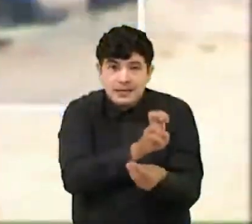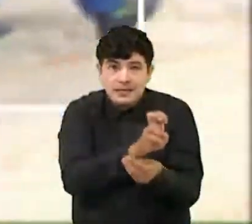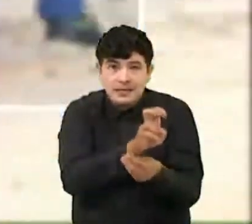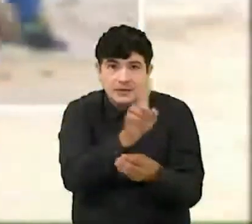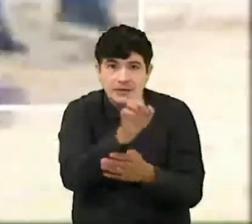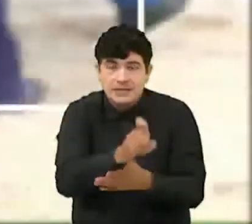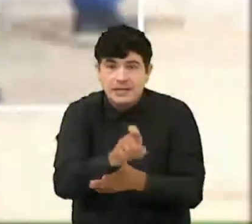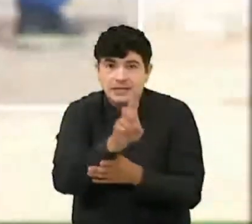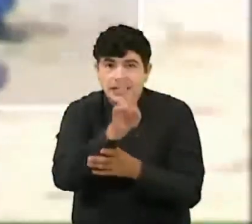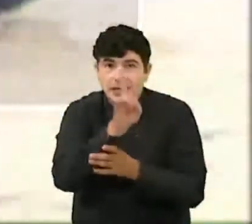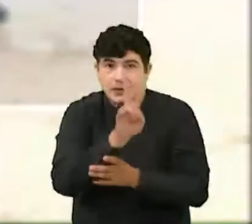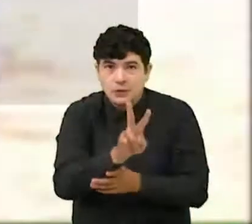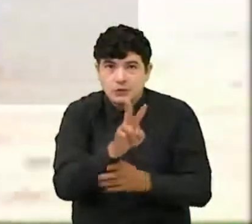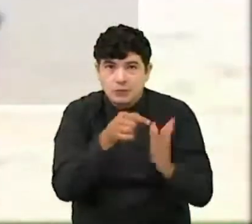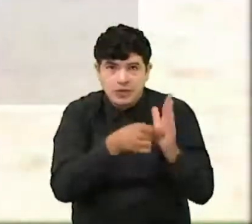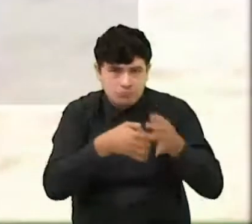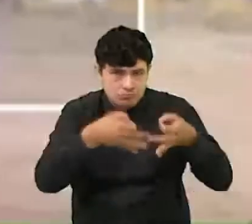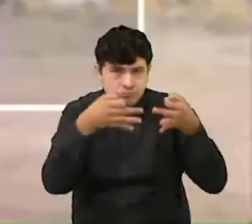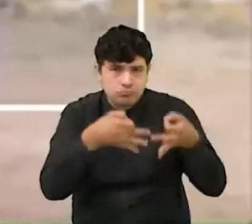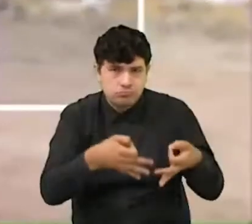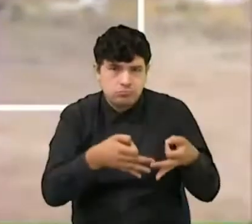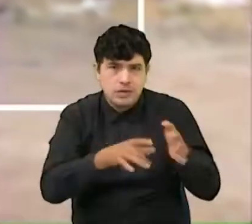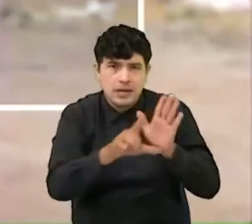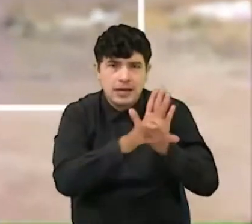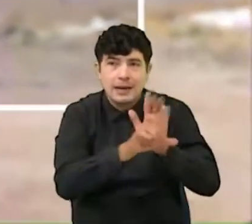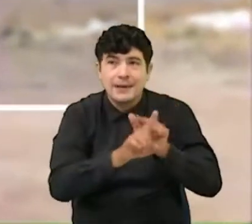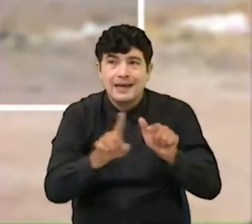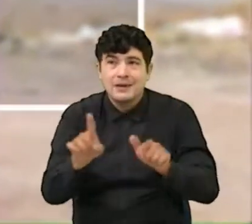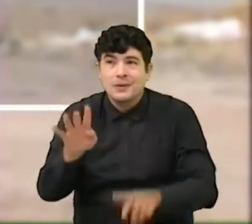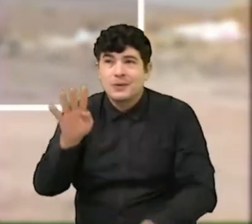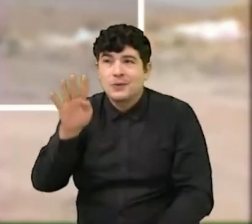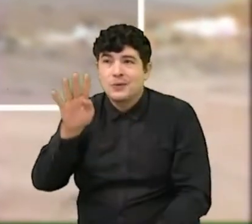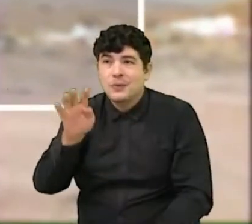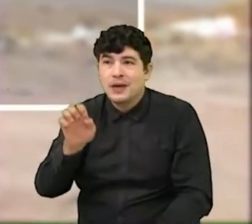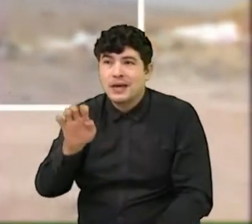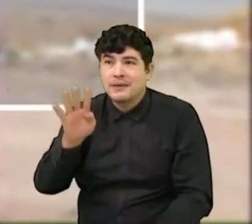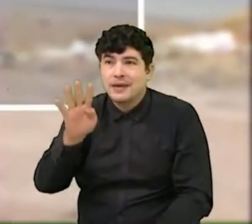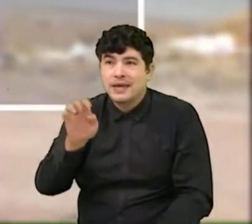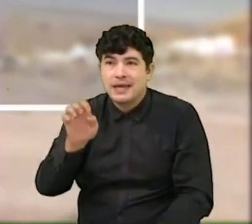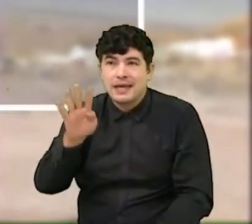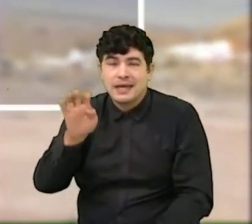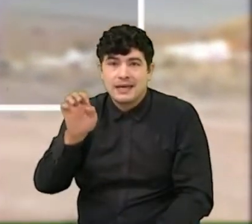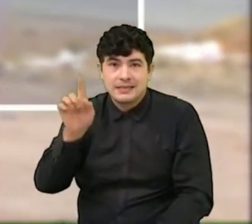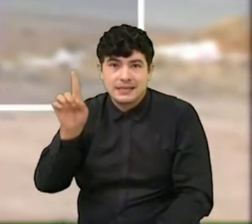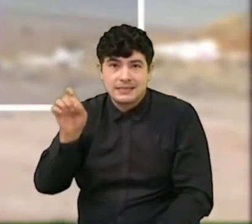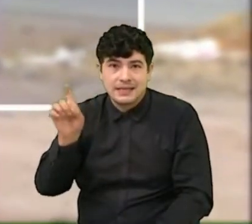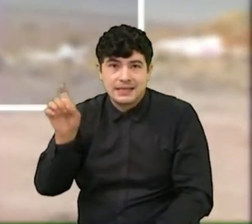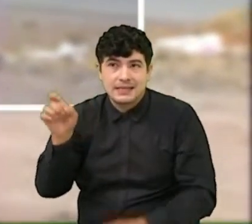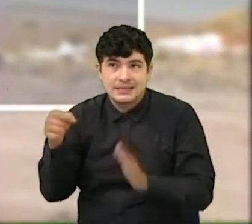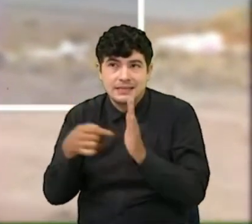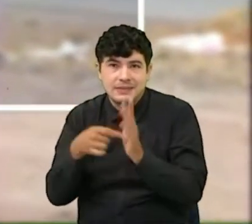762.823 están de manera regular y 966.714 irregular.